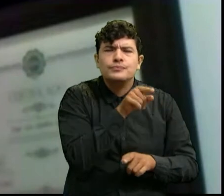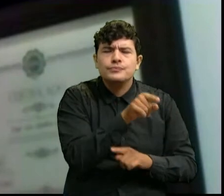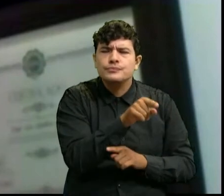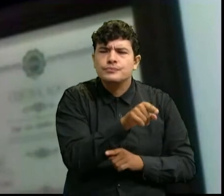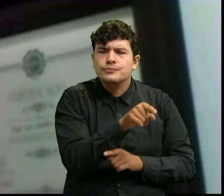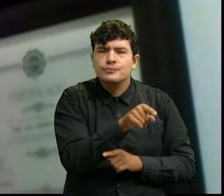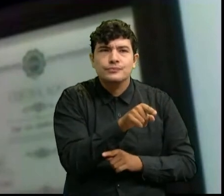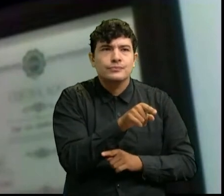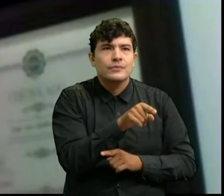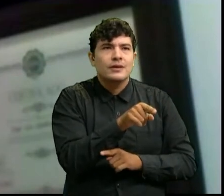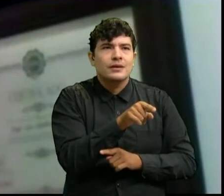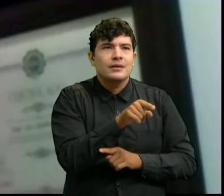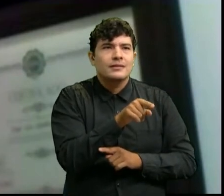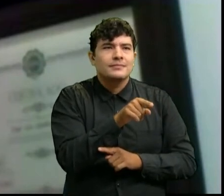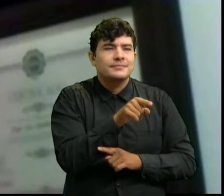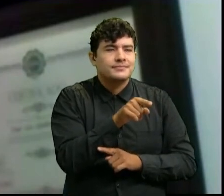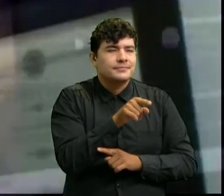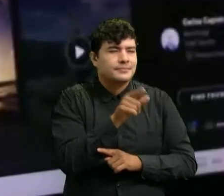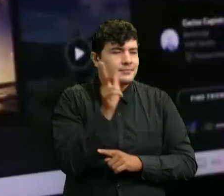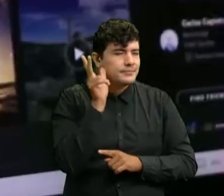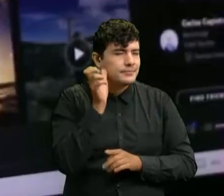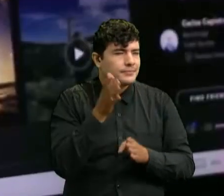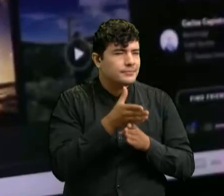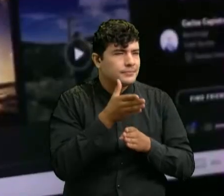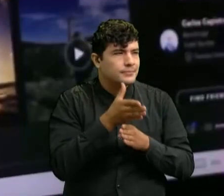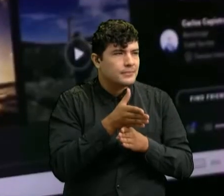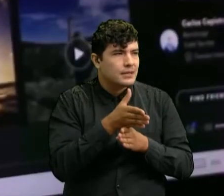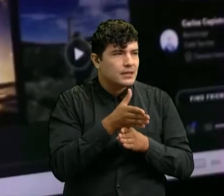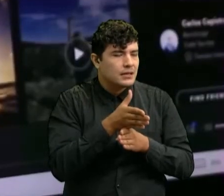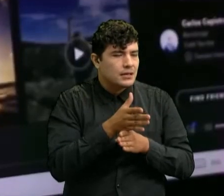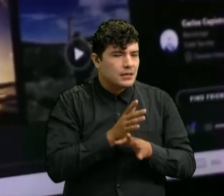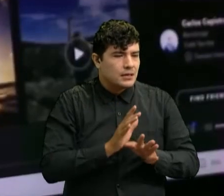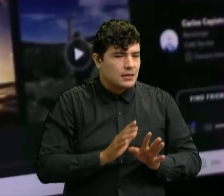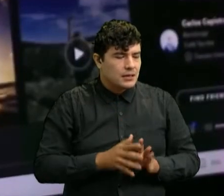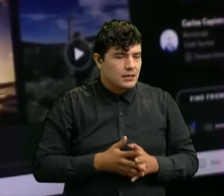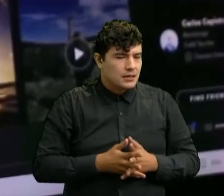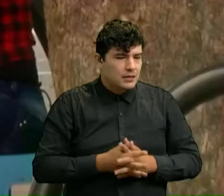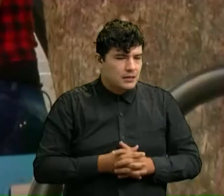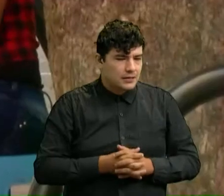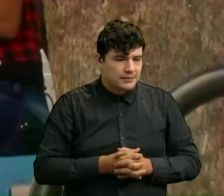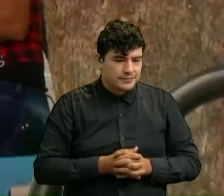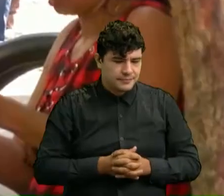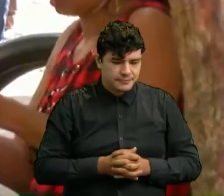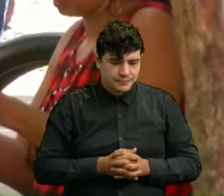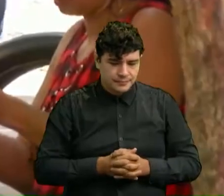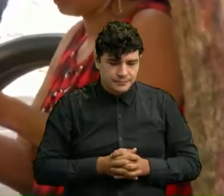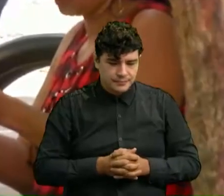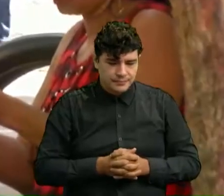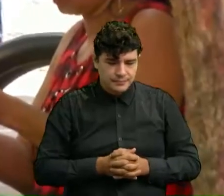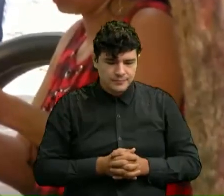puede concurrir la cónyuge con